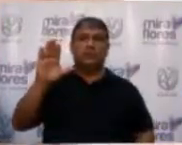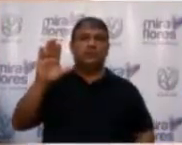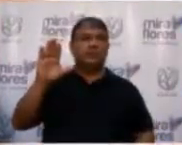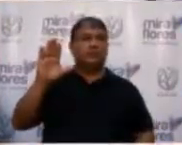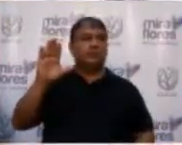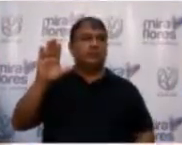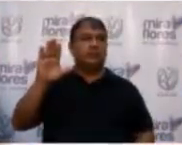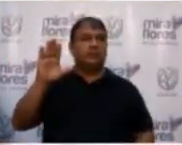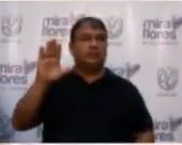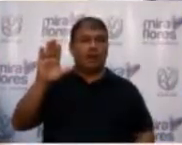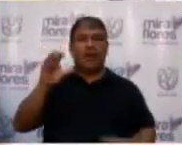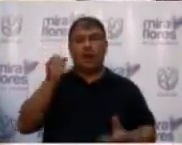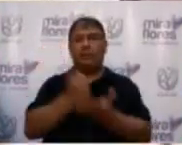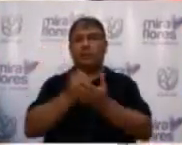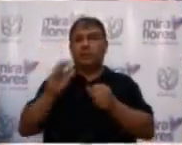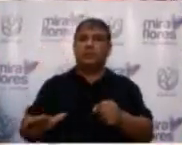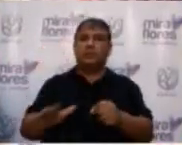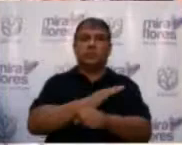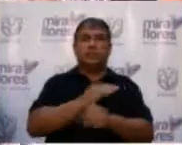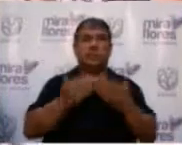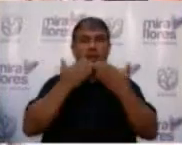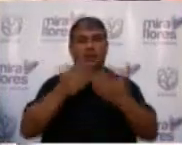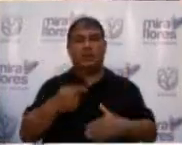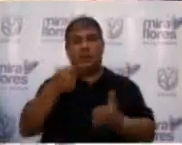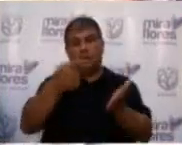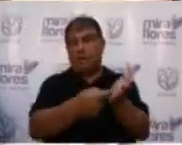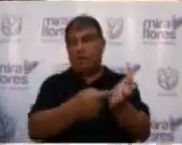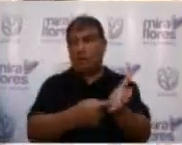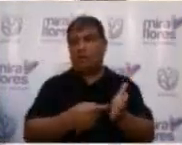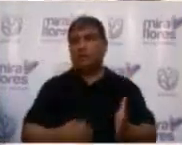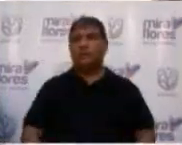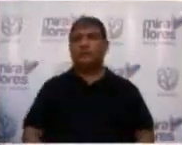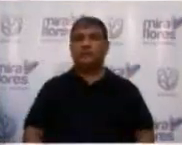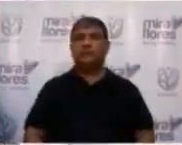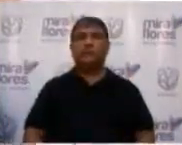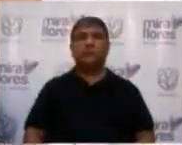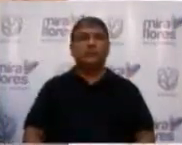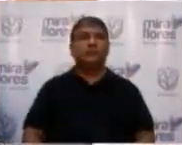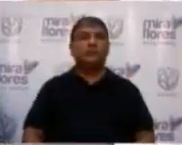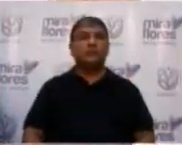conformidad. Aprobado por unanimidad. Muchas gracias. Siguiente punto.